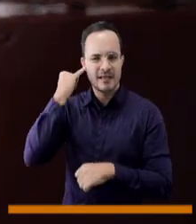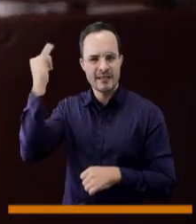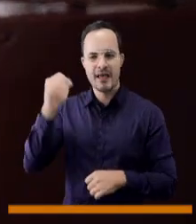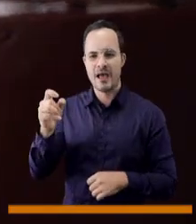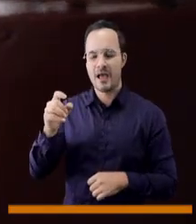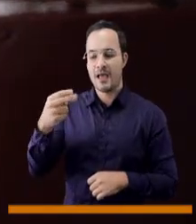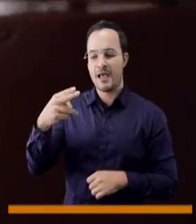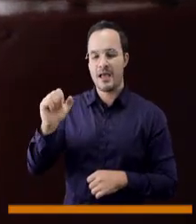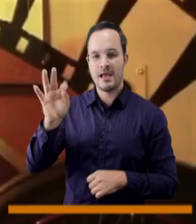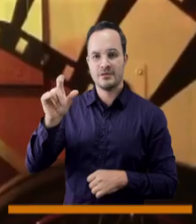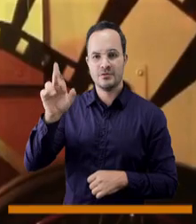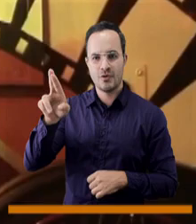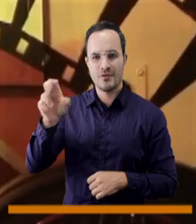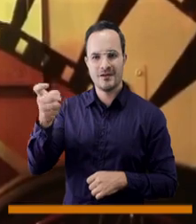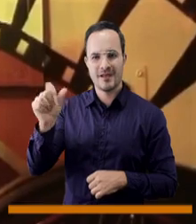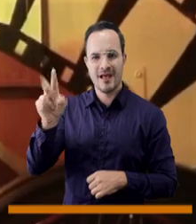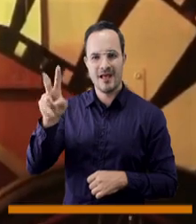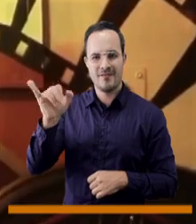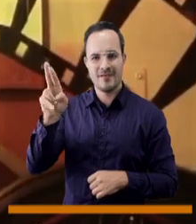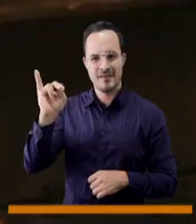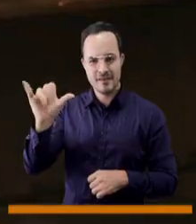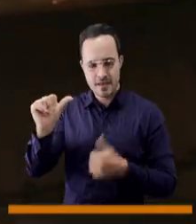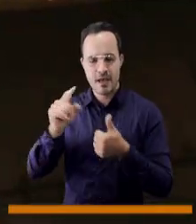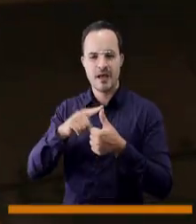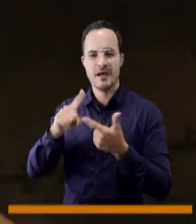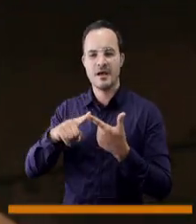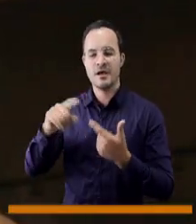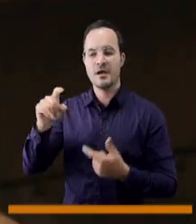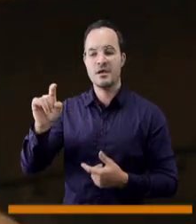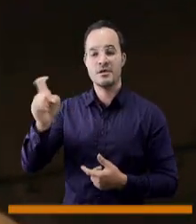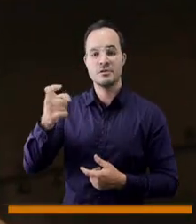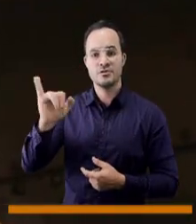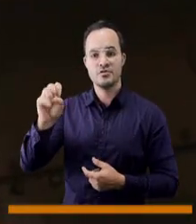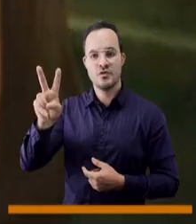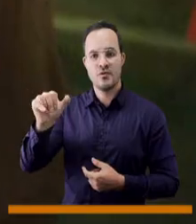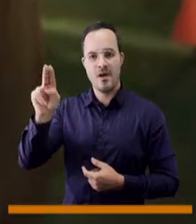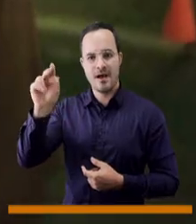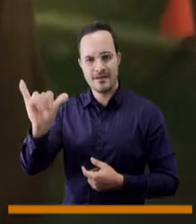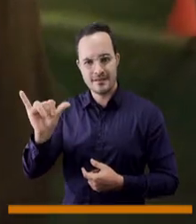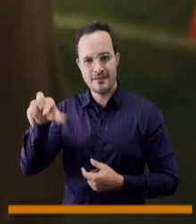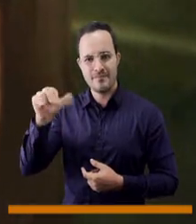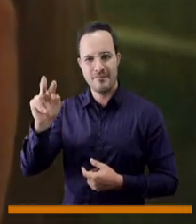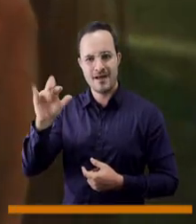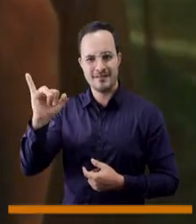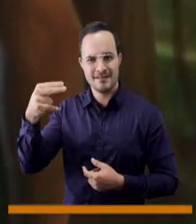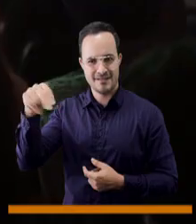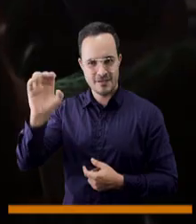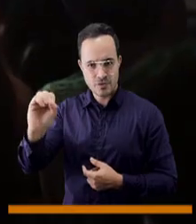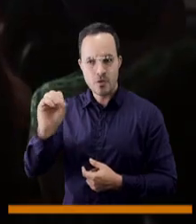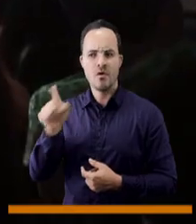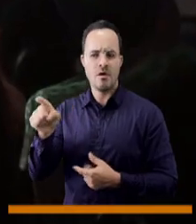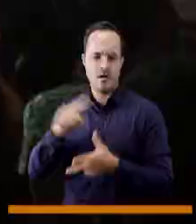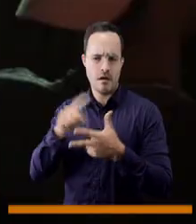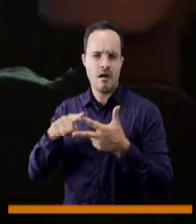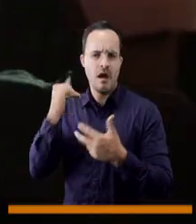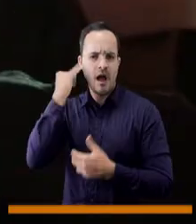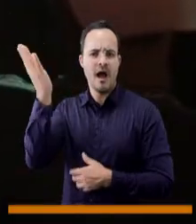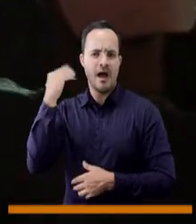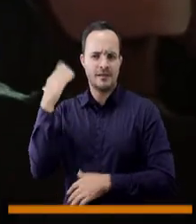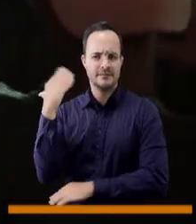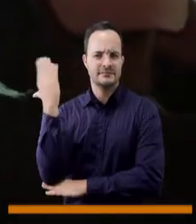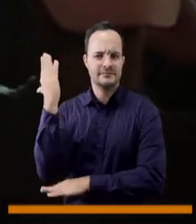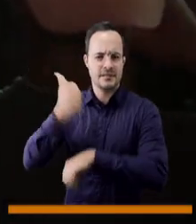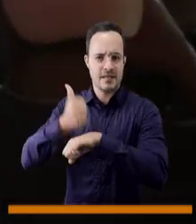Gaviria, Giovanni Patiño. Entonces hubo como un movimiento audiovisual en ese tiempo. Entonces ahí nació como esta primera versión